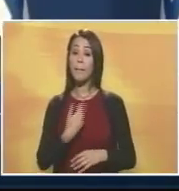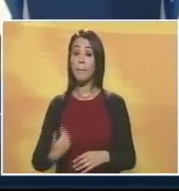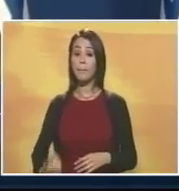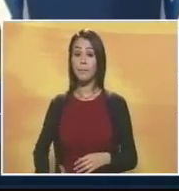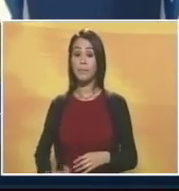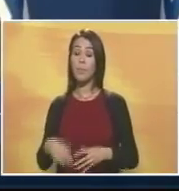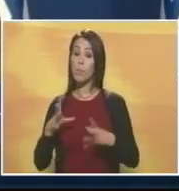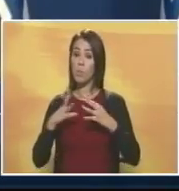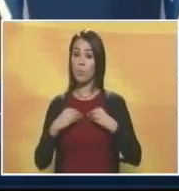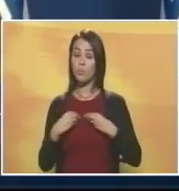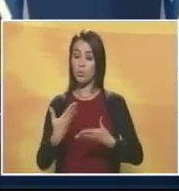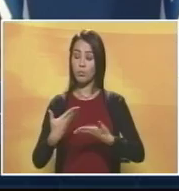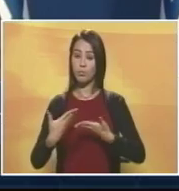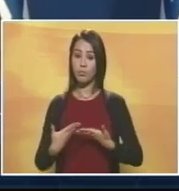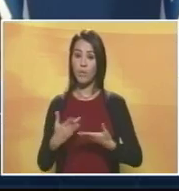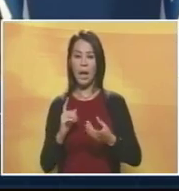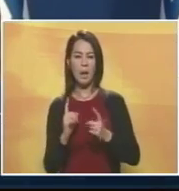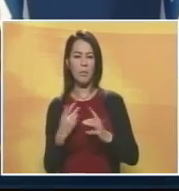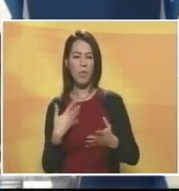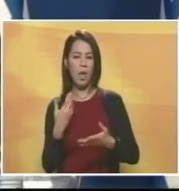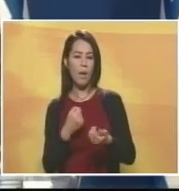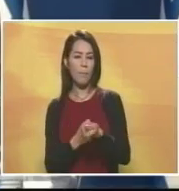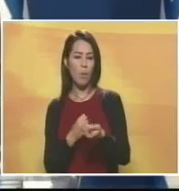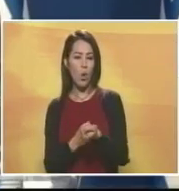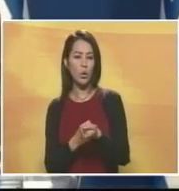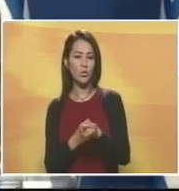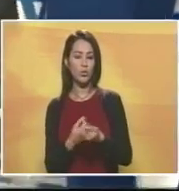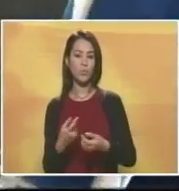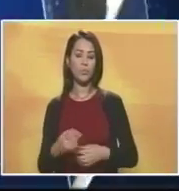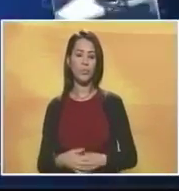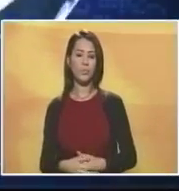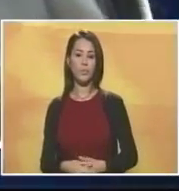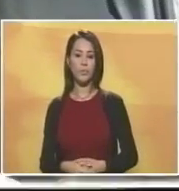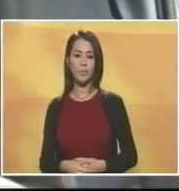aceptar lujosos regalos a cambio de favores.